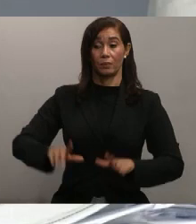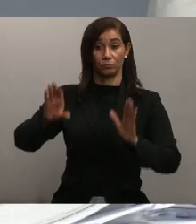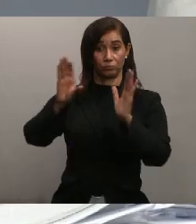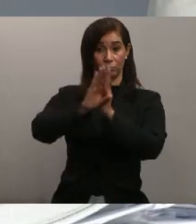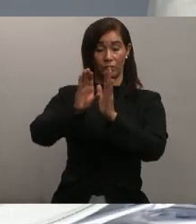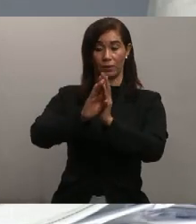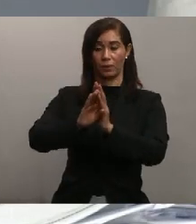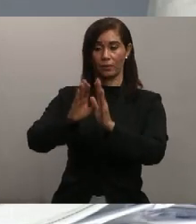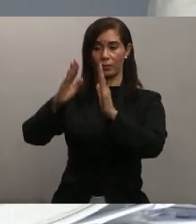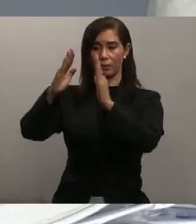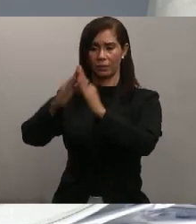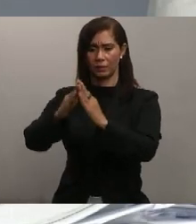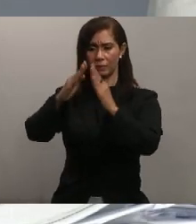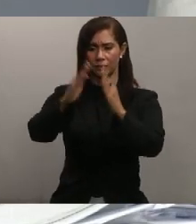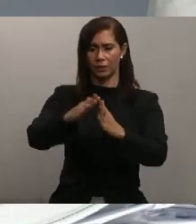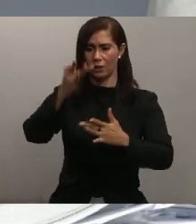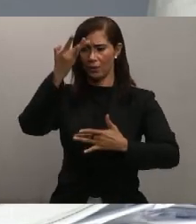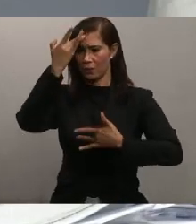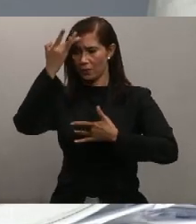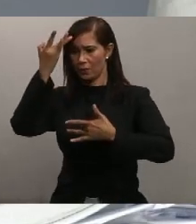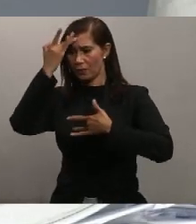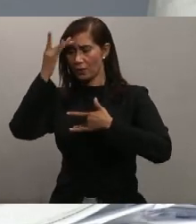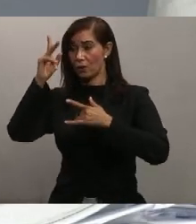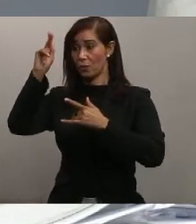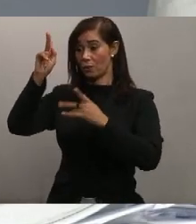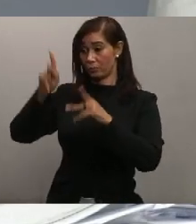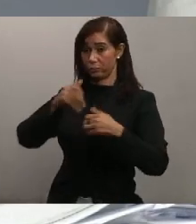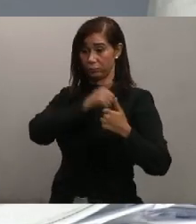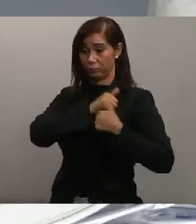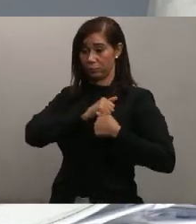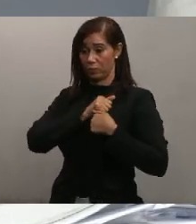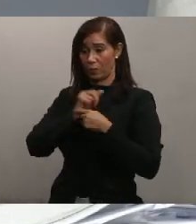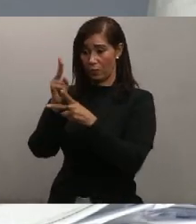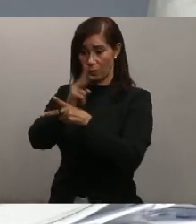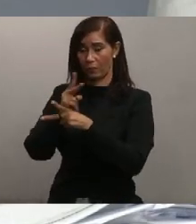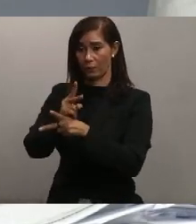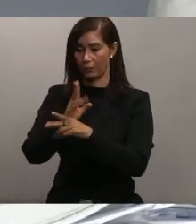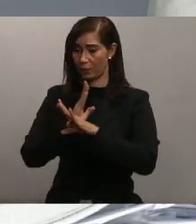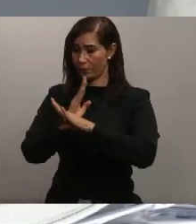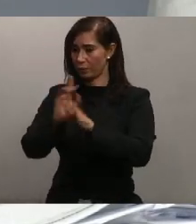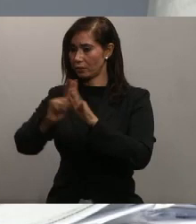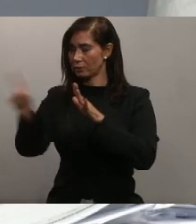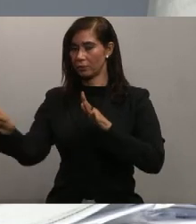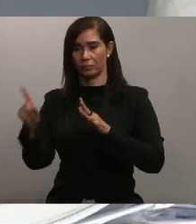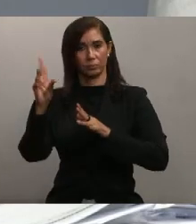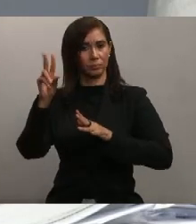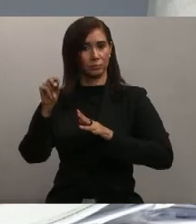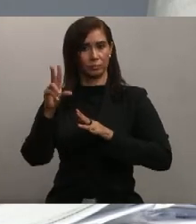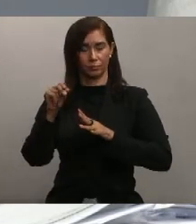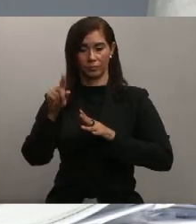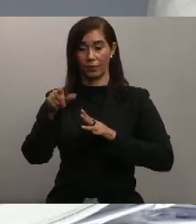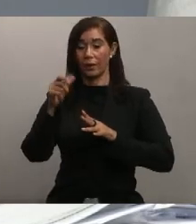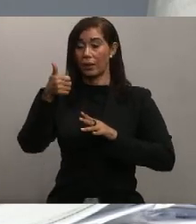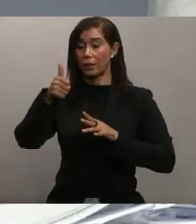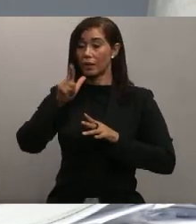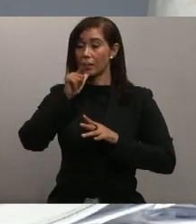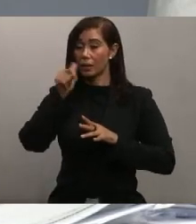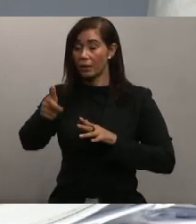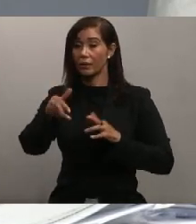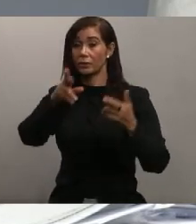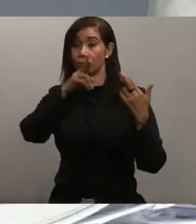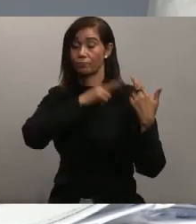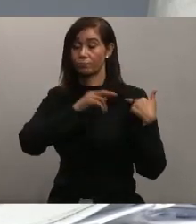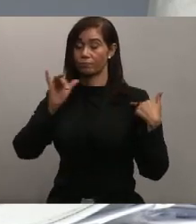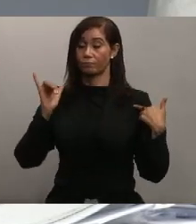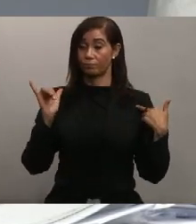uno de los hogares pues un vigilante permanente para evitar que la persona salga. Aquí hay, lo que